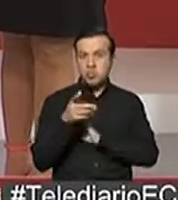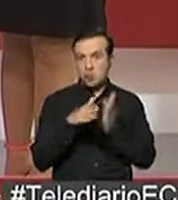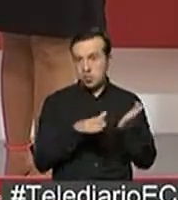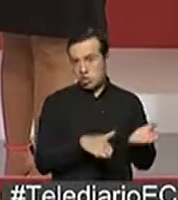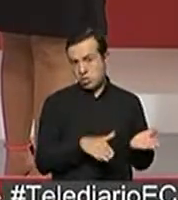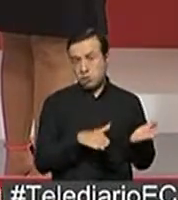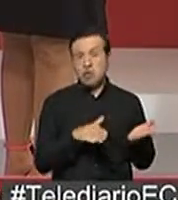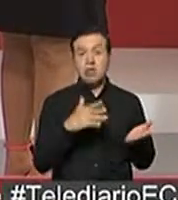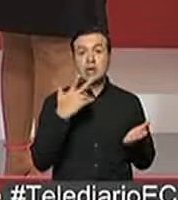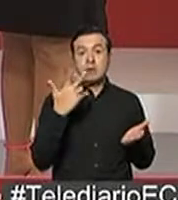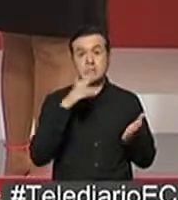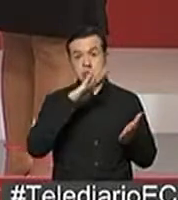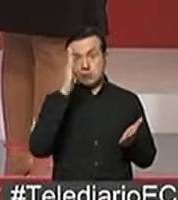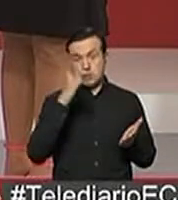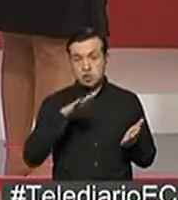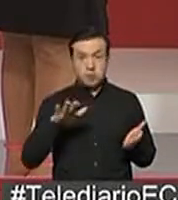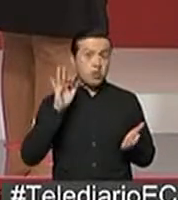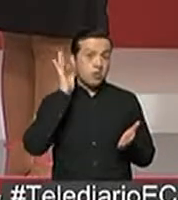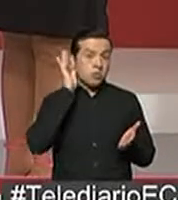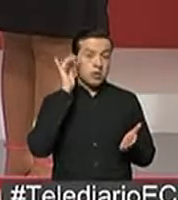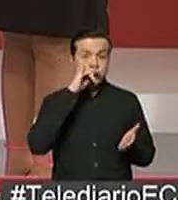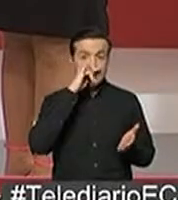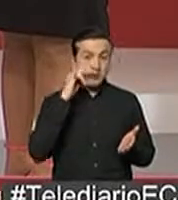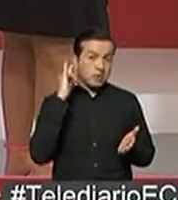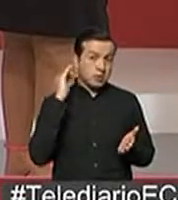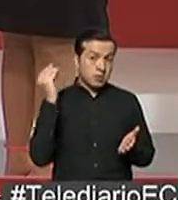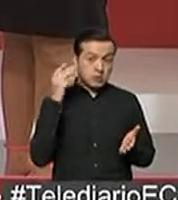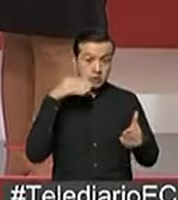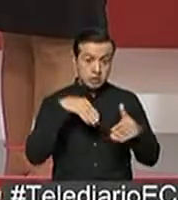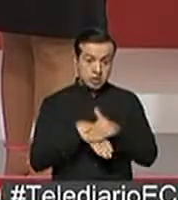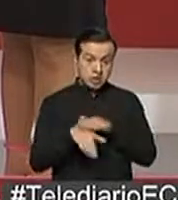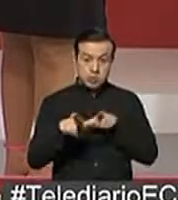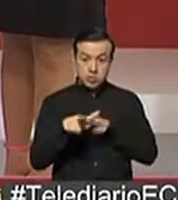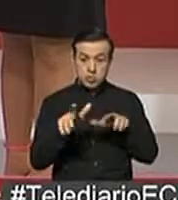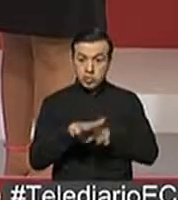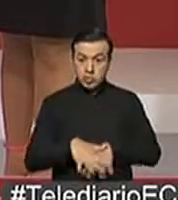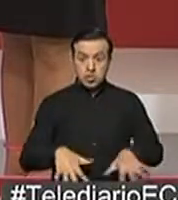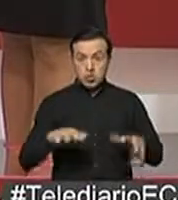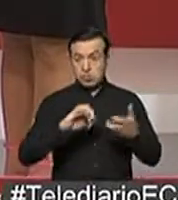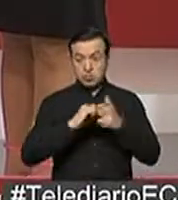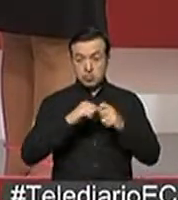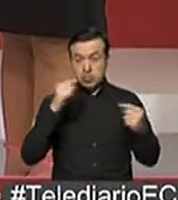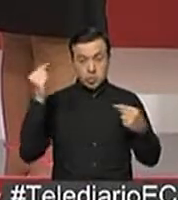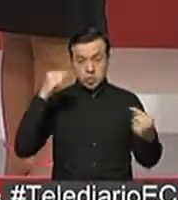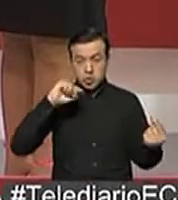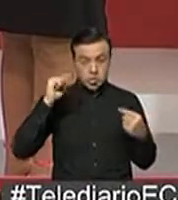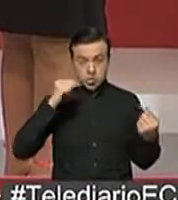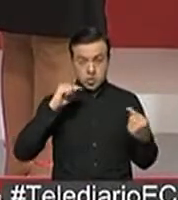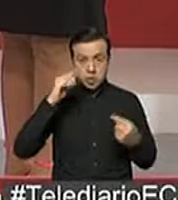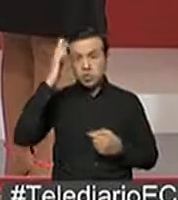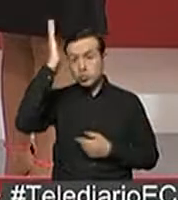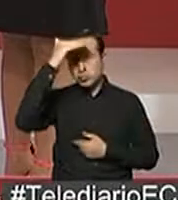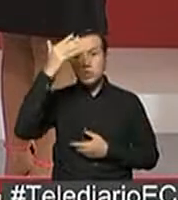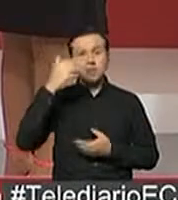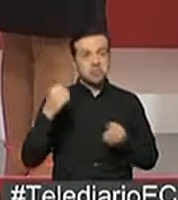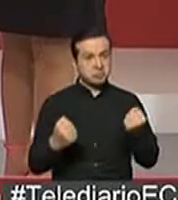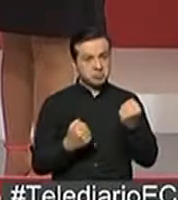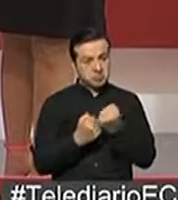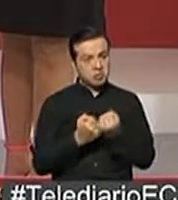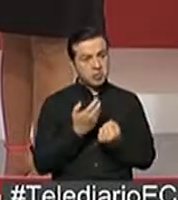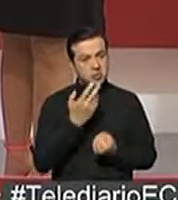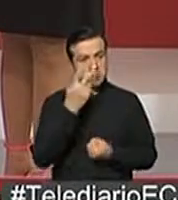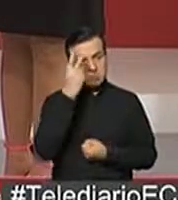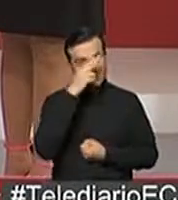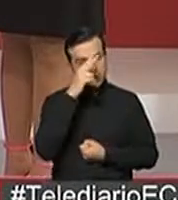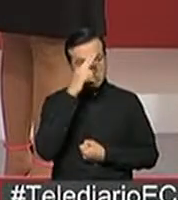investigaciones, las tres camionetas con mujeres y chicos entraron en una zona de guerra entre carteles. Trump ofreció a su homólogo mexicano